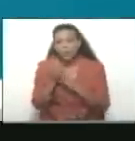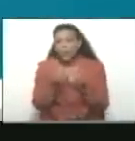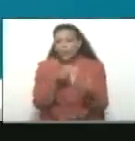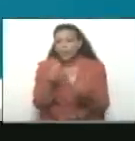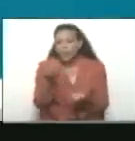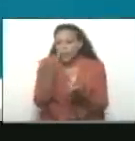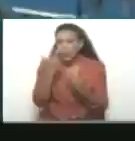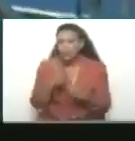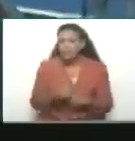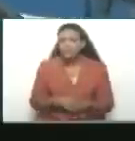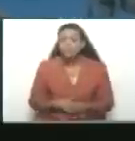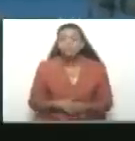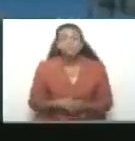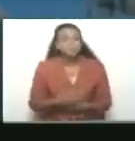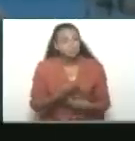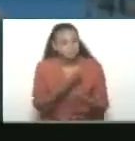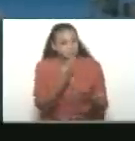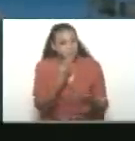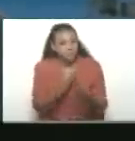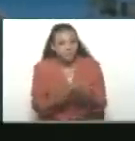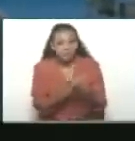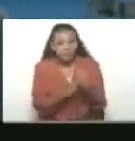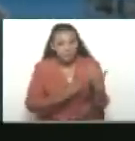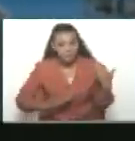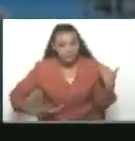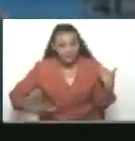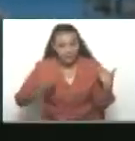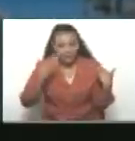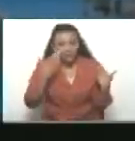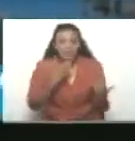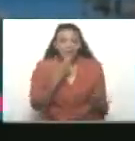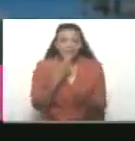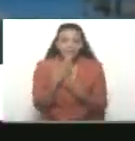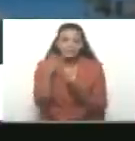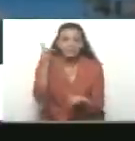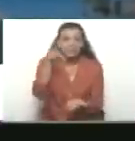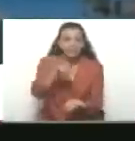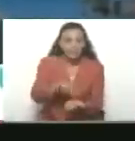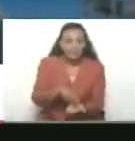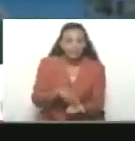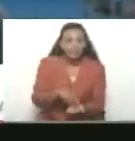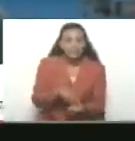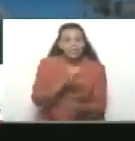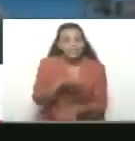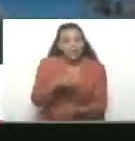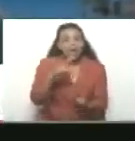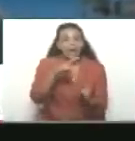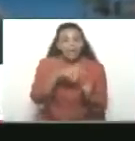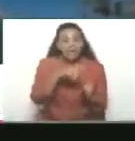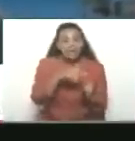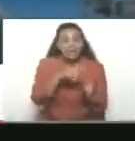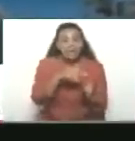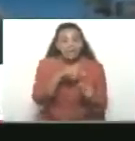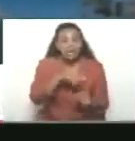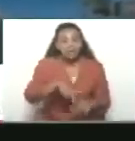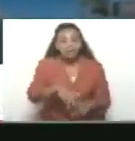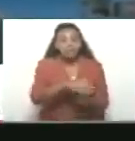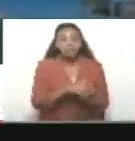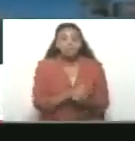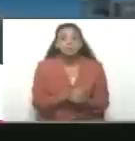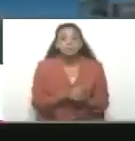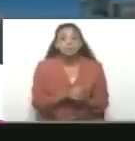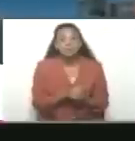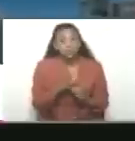avanzado Muchísimas gracias por la oportunidad bueno de verdad agradecido con usted y quiero que sepa que en el táchira hay un solo gobierno presidente